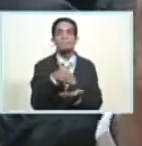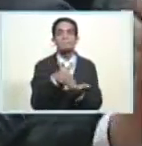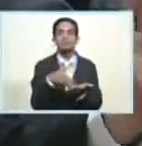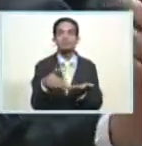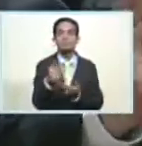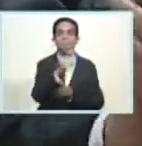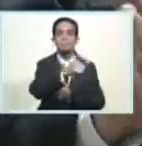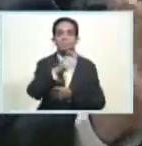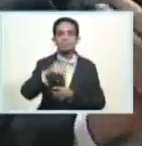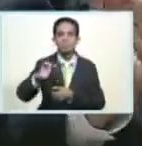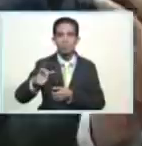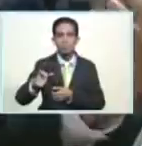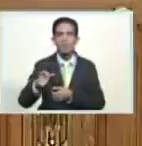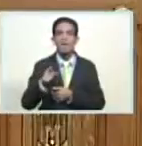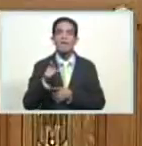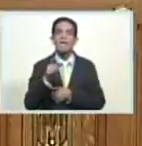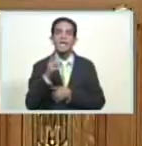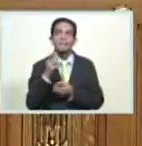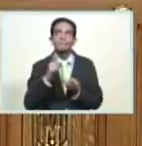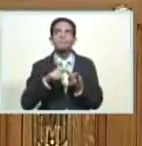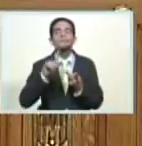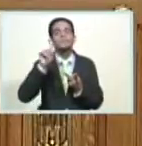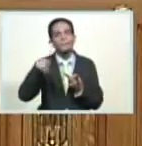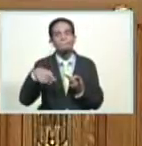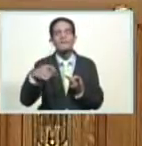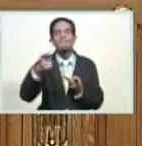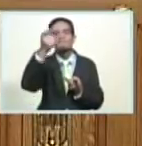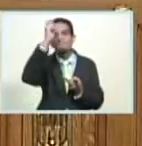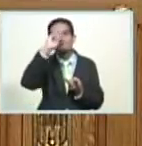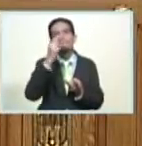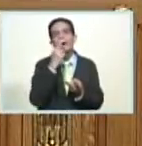votantes del ex candidato Henry Falcón.